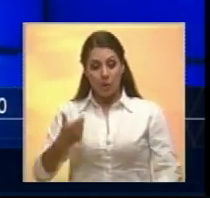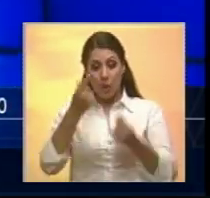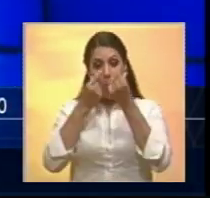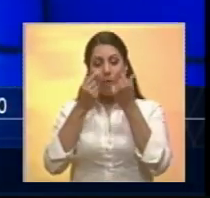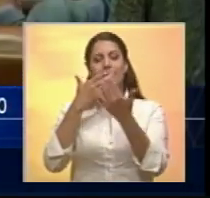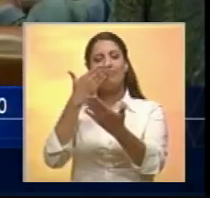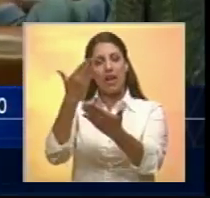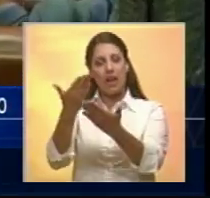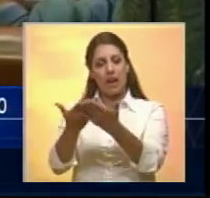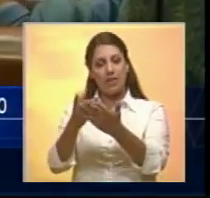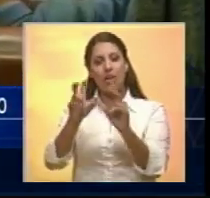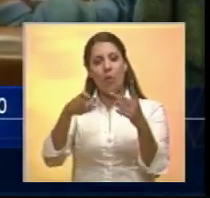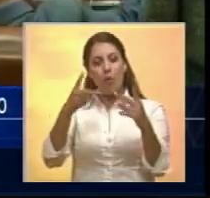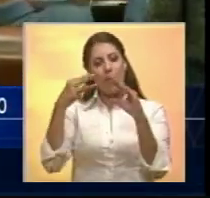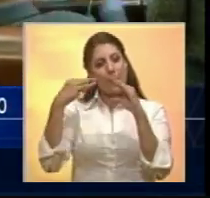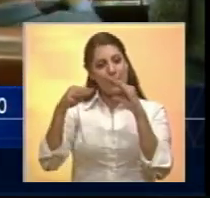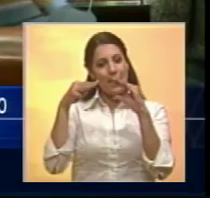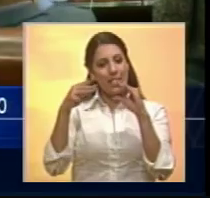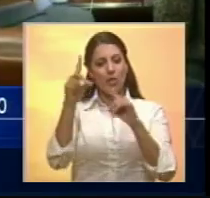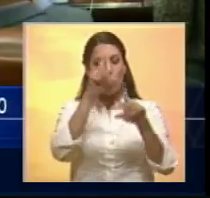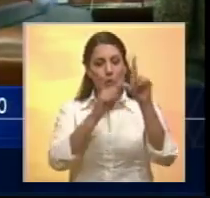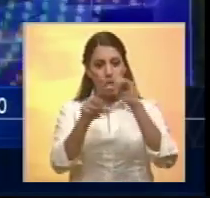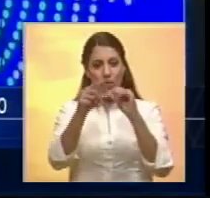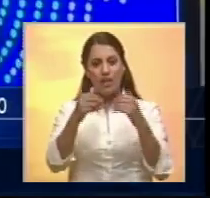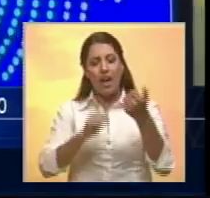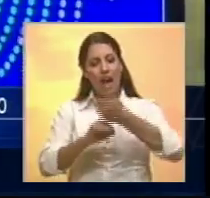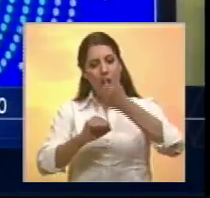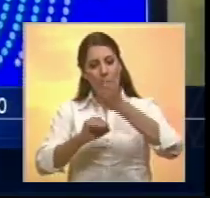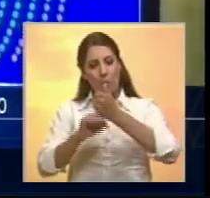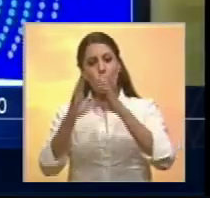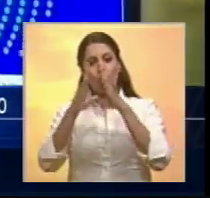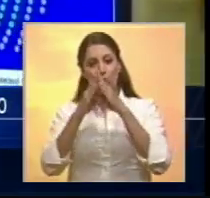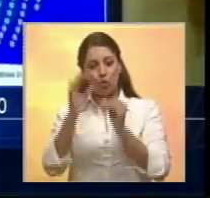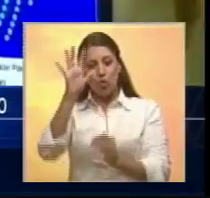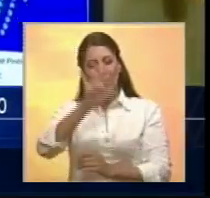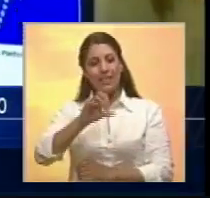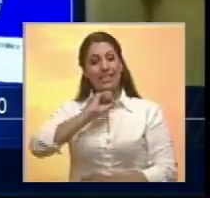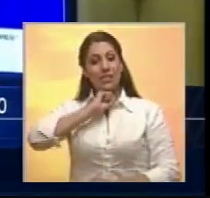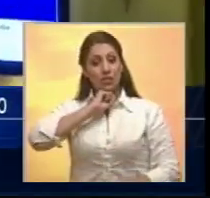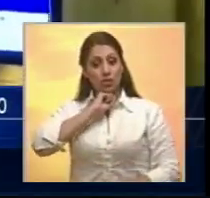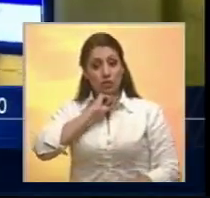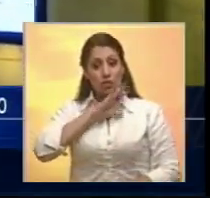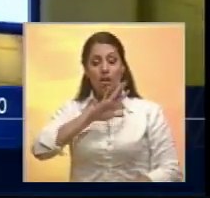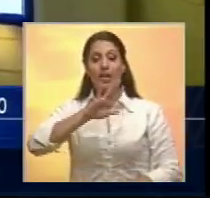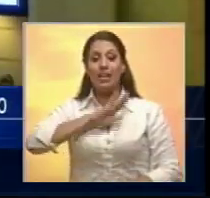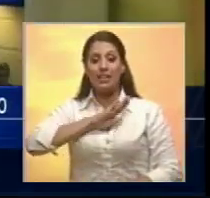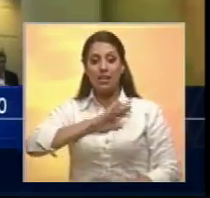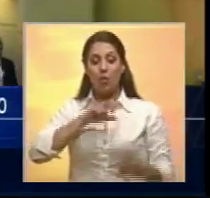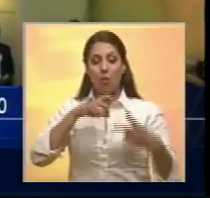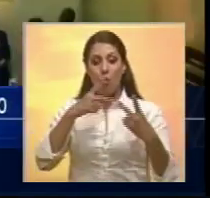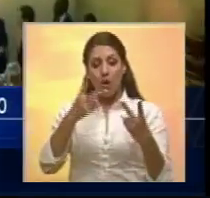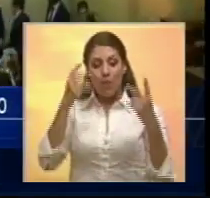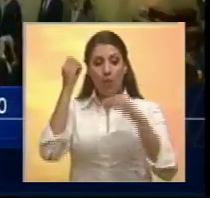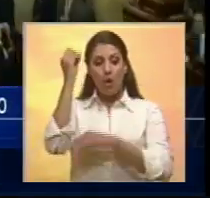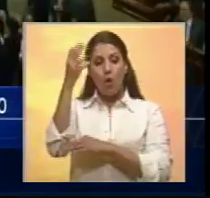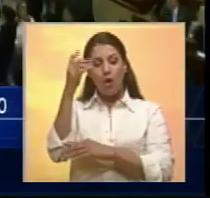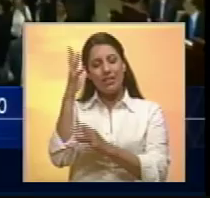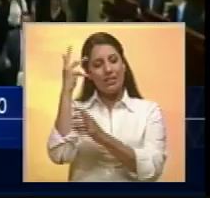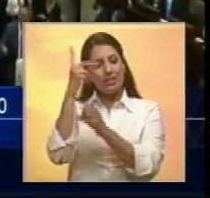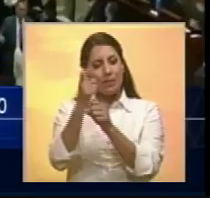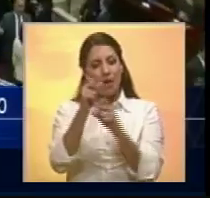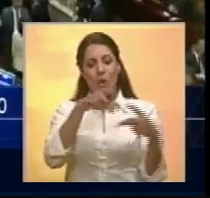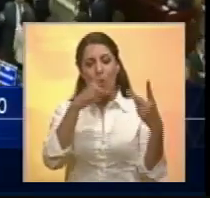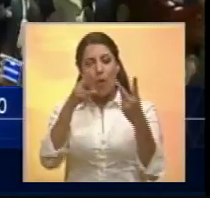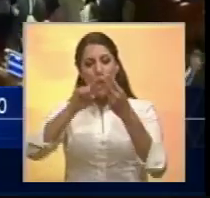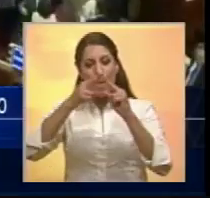Santos agradeció en un mensaje vía Twitter por el respaldo a su juicio histórico que tuvo el Congreso y la esperanza